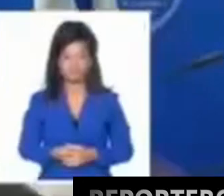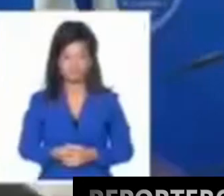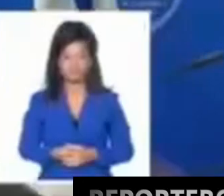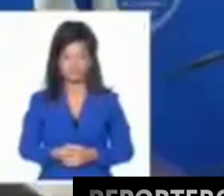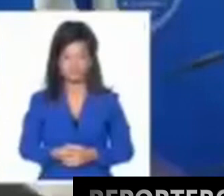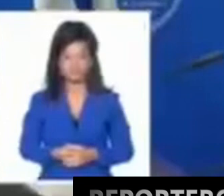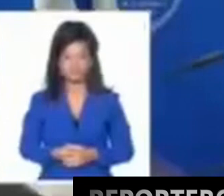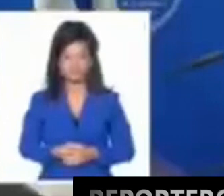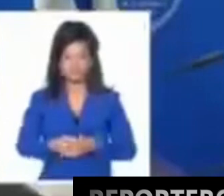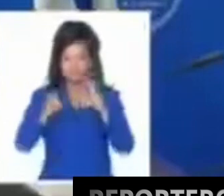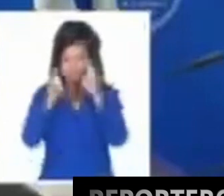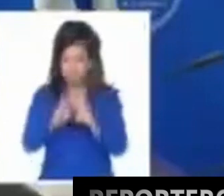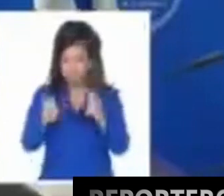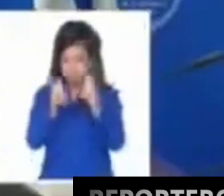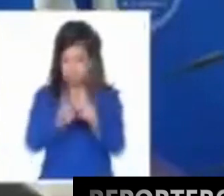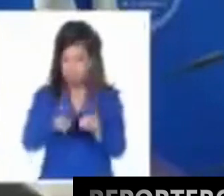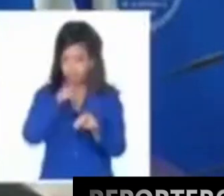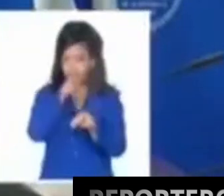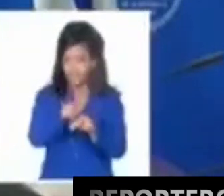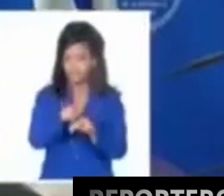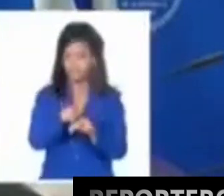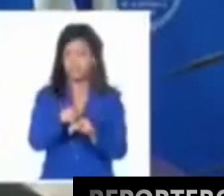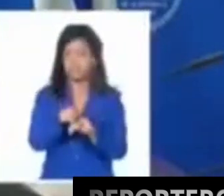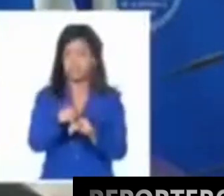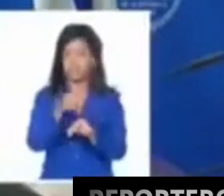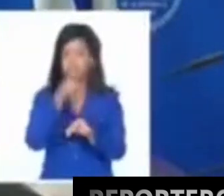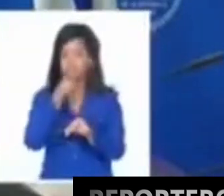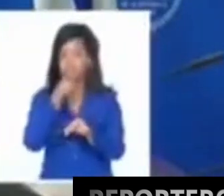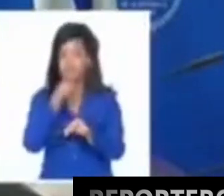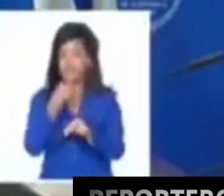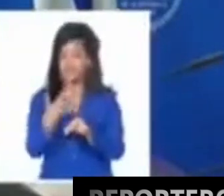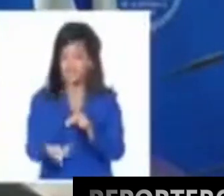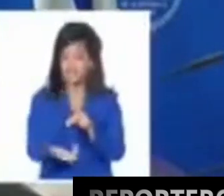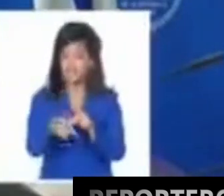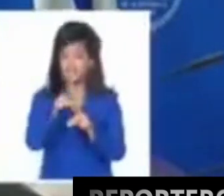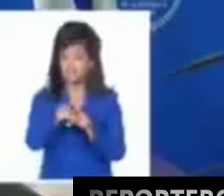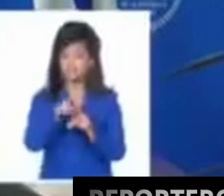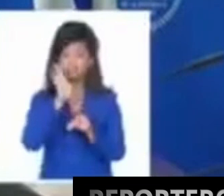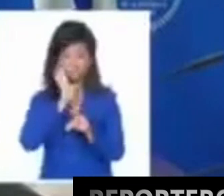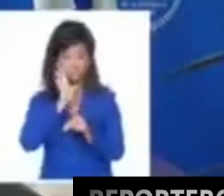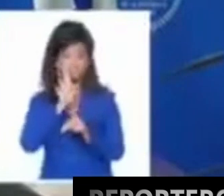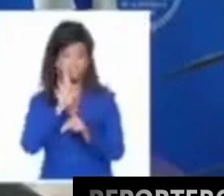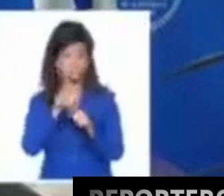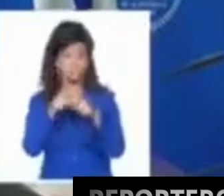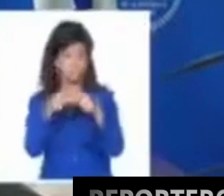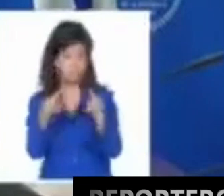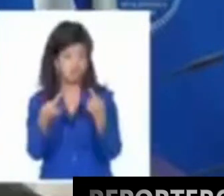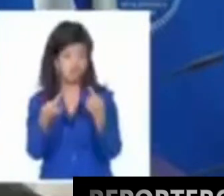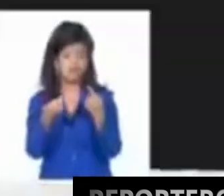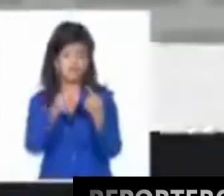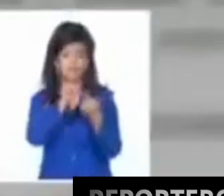se investigan pudieran integrar un delito de mercenarismo. Para que se integre un delito de mercenarismo se dan dos